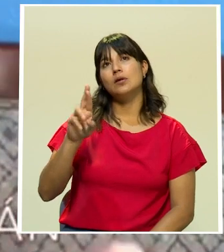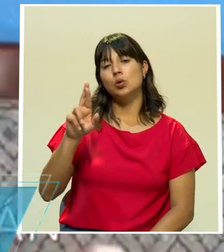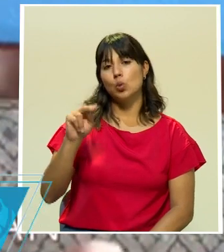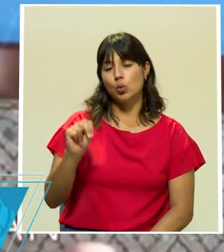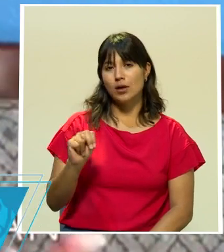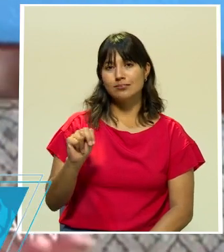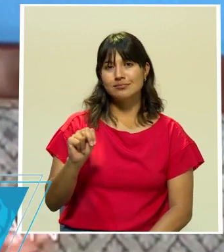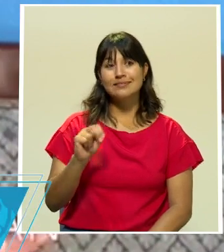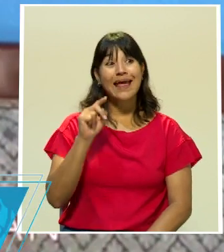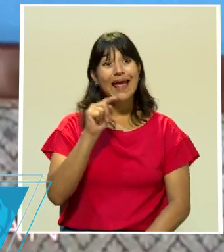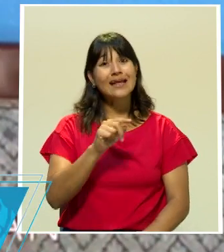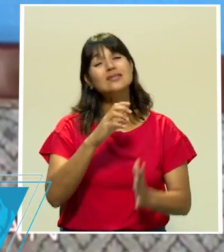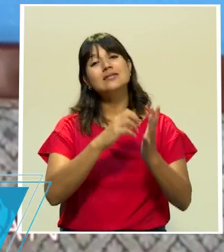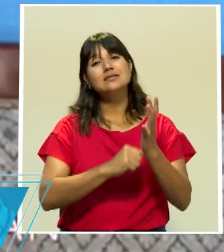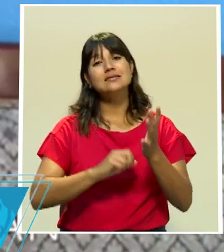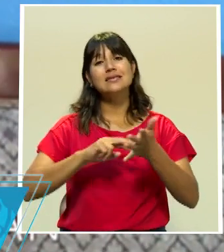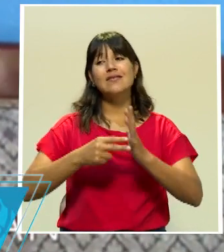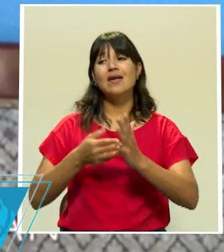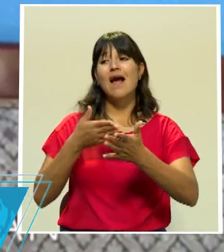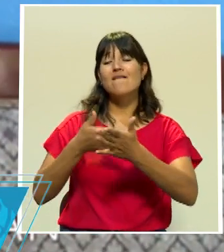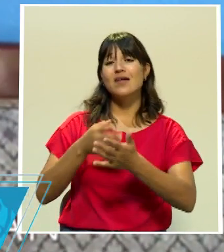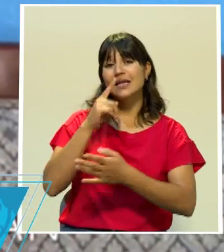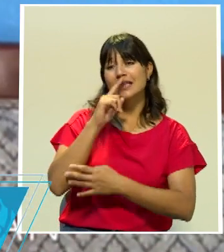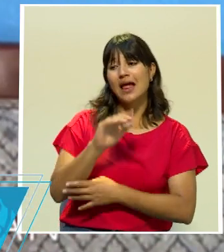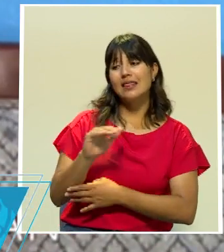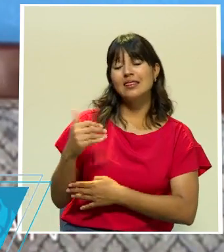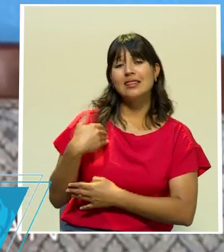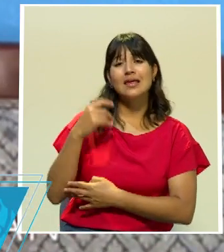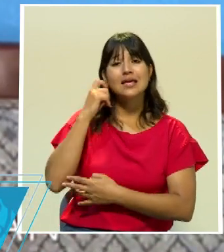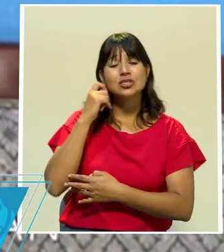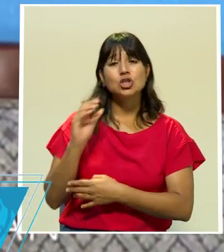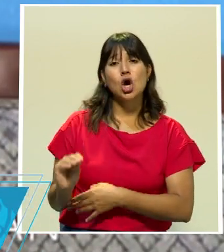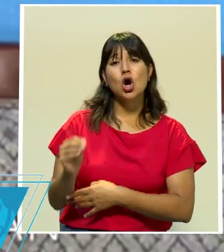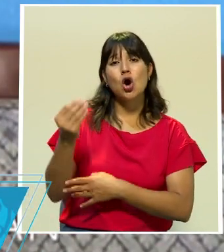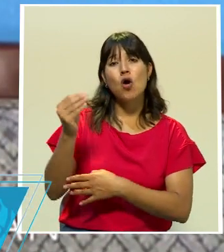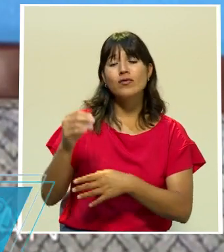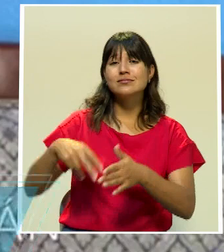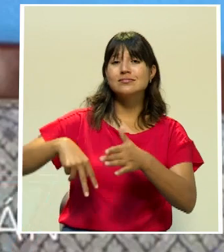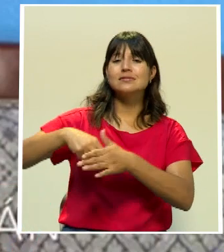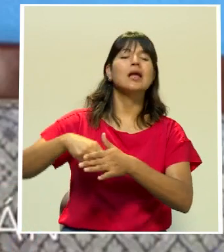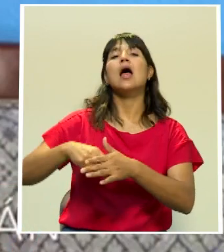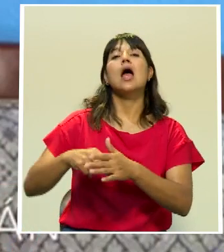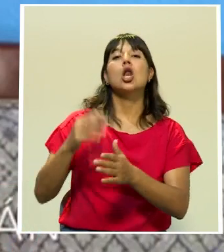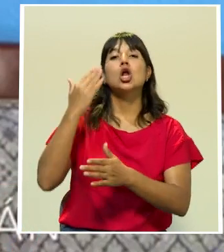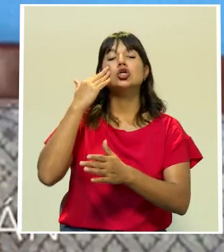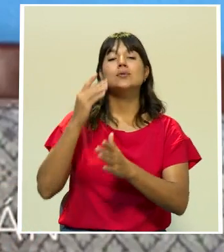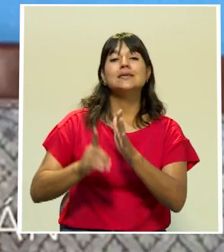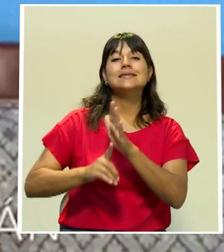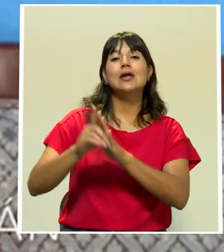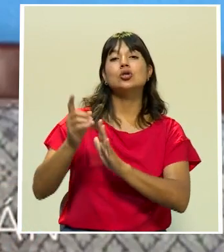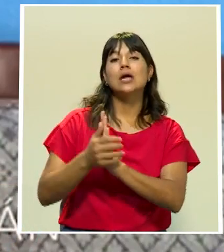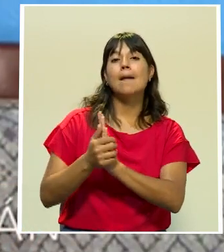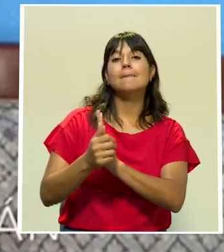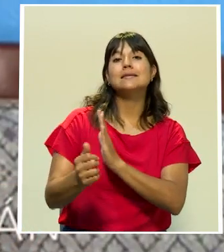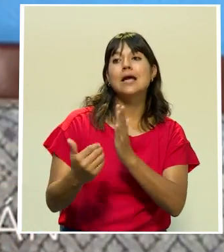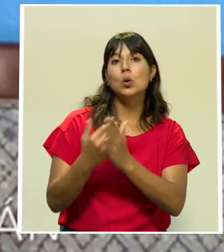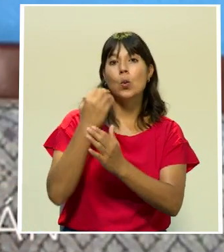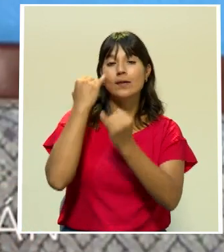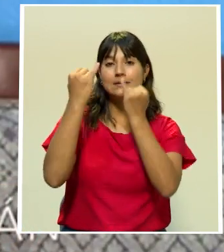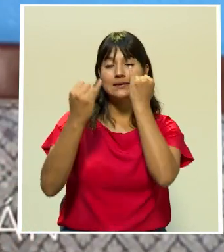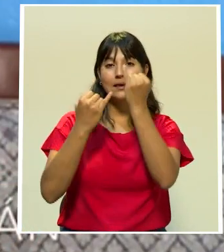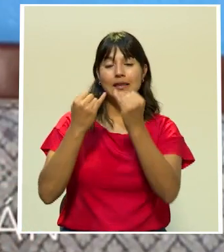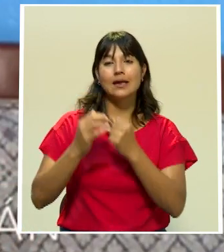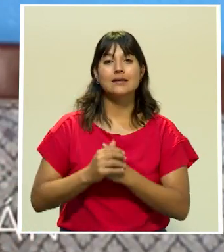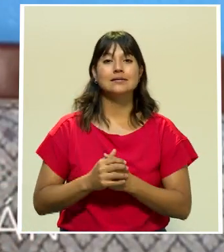nuestros niños y niñas, a nuestros jóvenes. Se golpea su acceso al conocimiento, al desarrollo de capacidades y a la innovación.